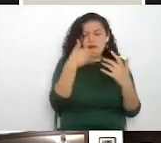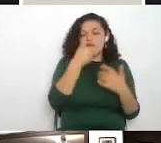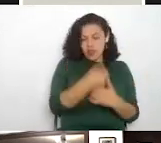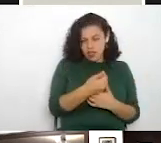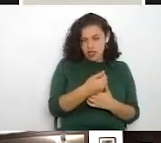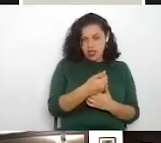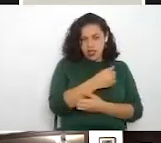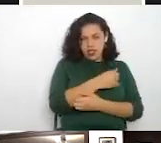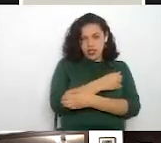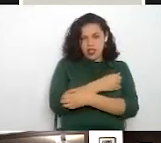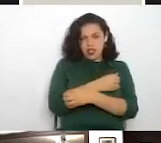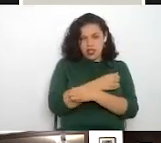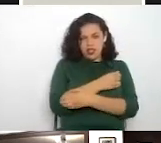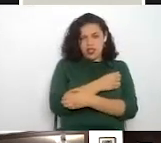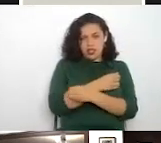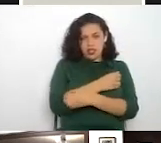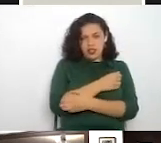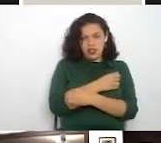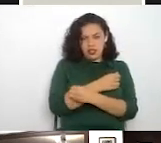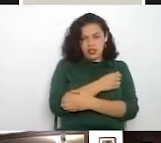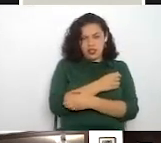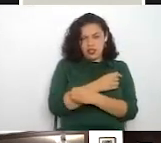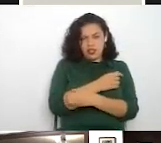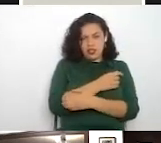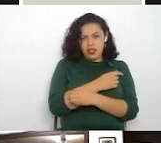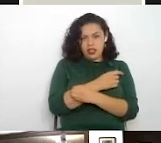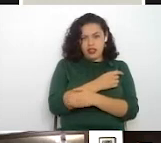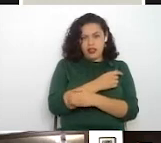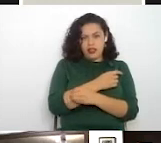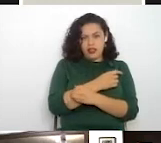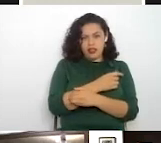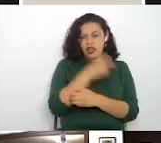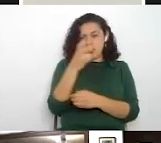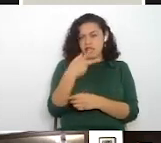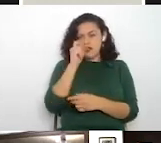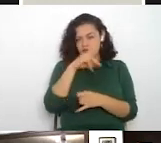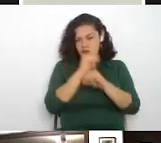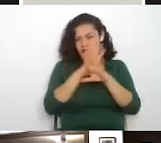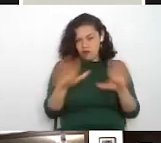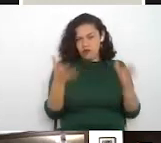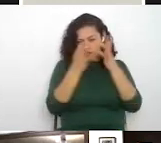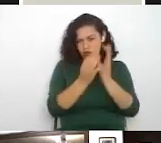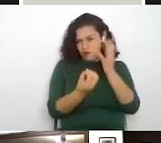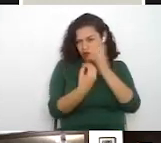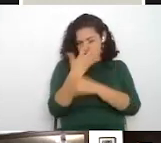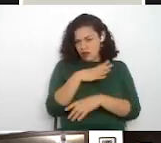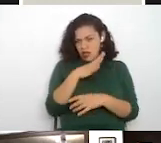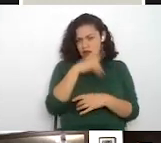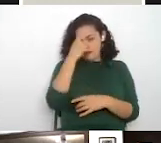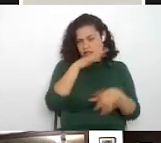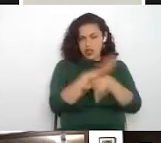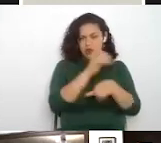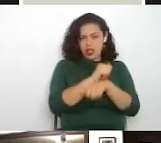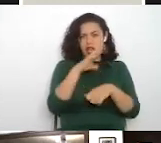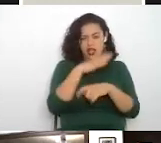establecida en este manual de políticas y procedimientos sea vigente. La actualización, como lo dice aquí, es un